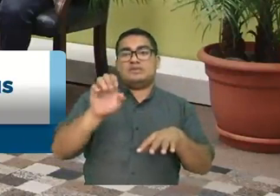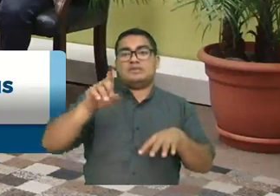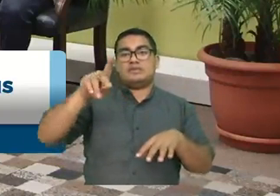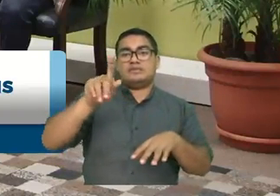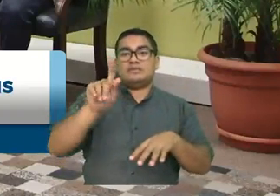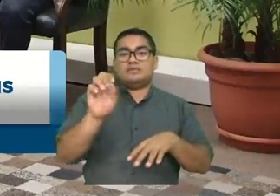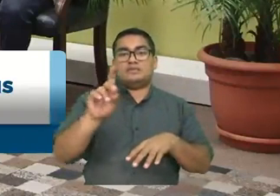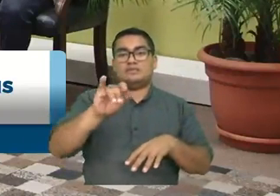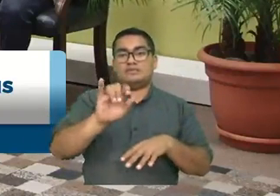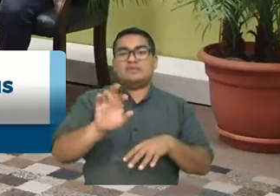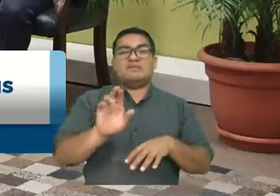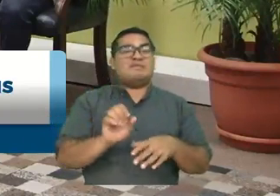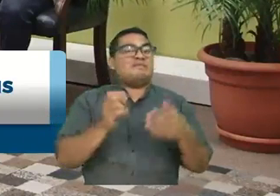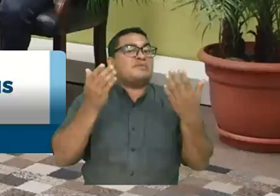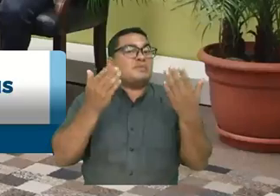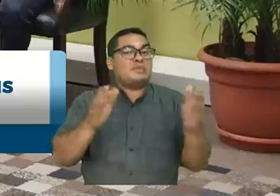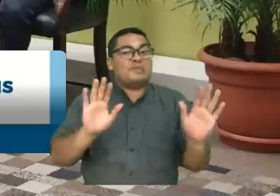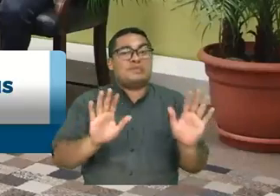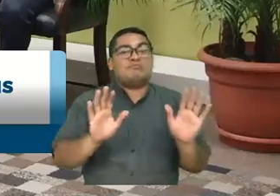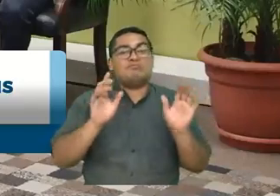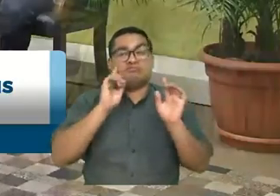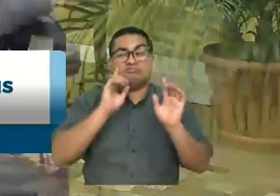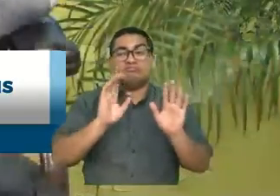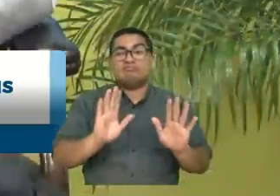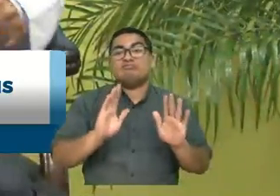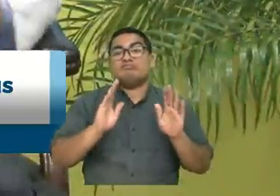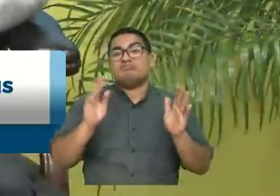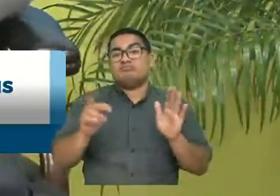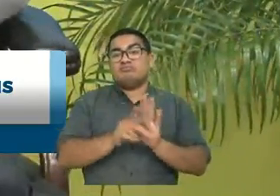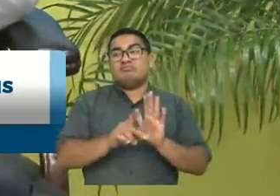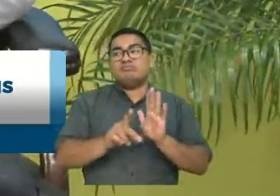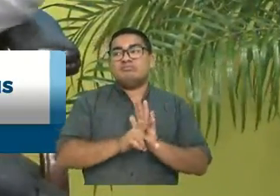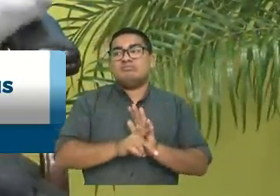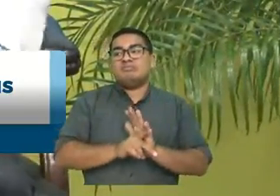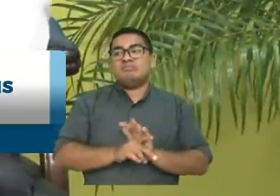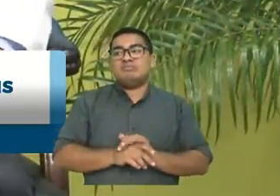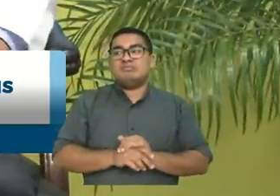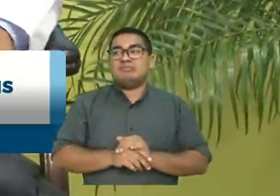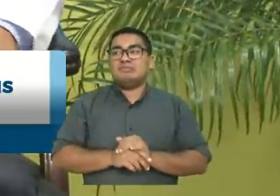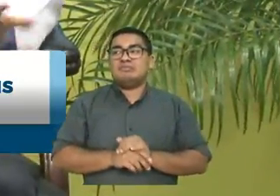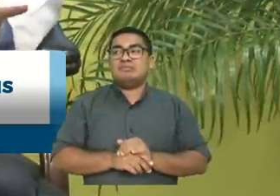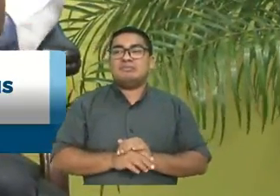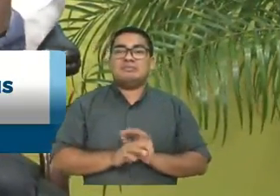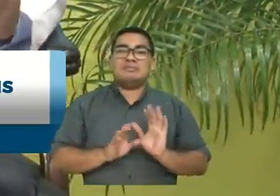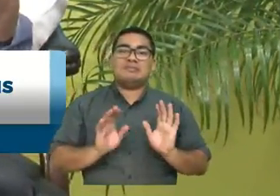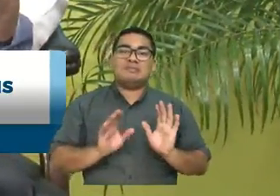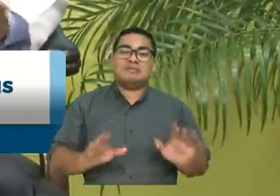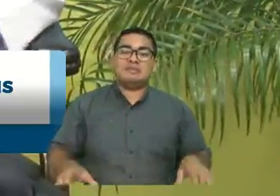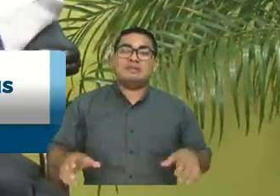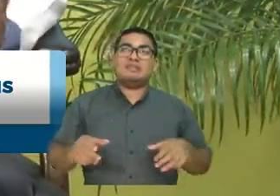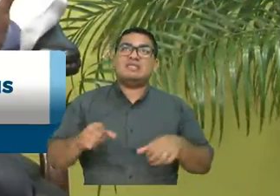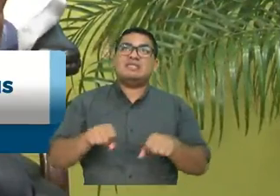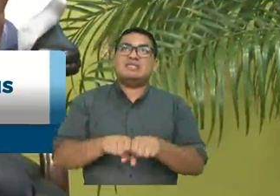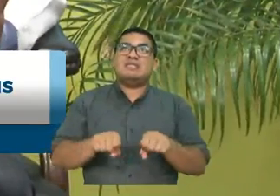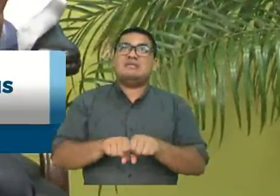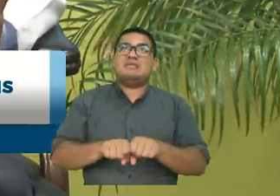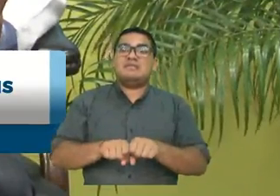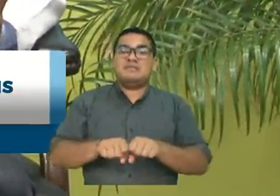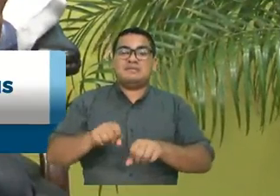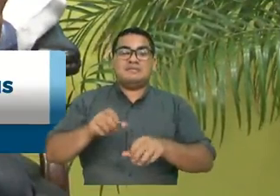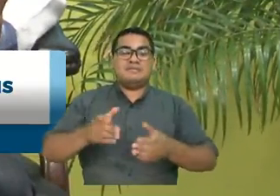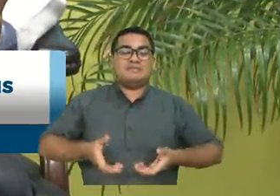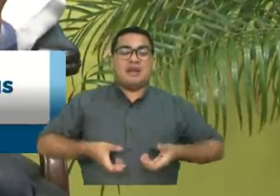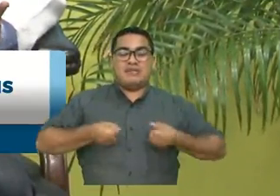cualquier bacteria. Entonces nos arriesgamos. Casi siempre la gente va con los zapatos en la mano y con el pantalón remangado, cruzándose los